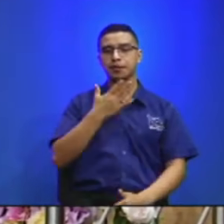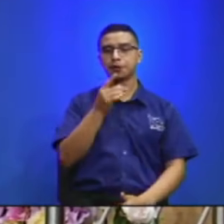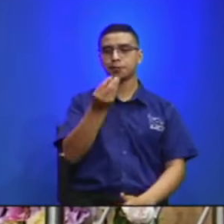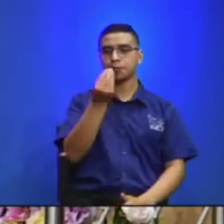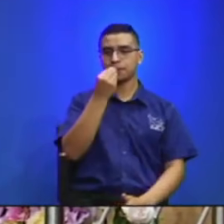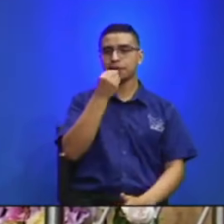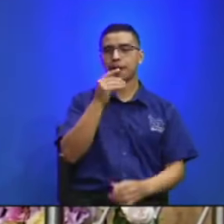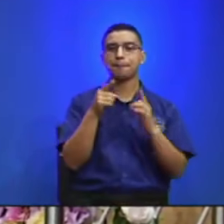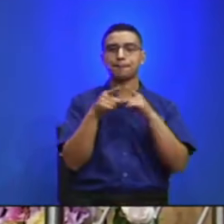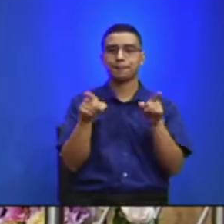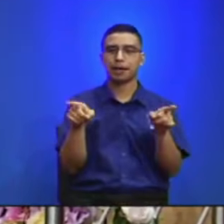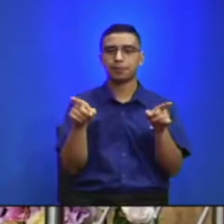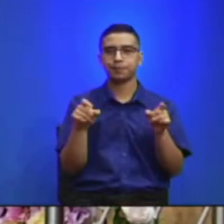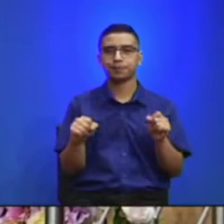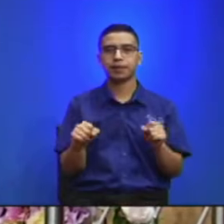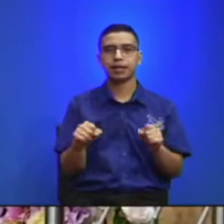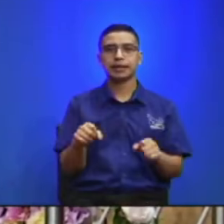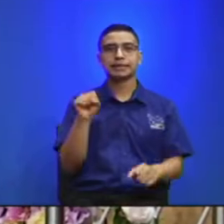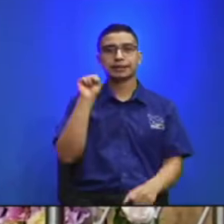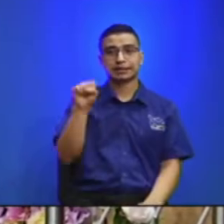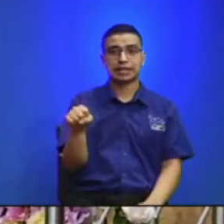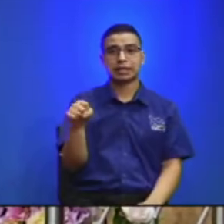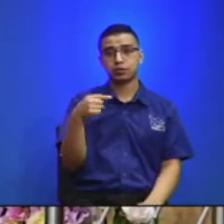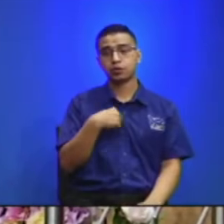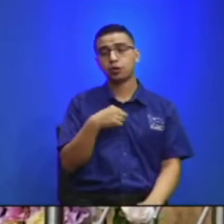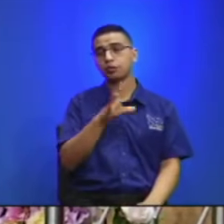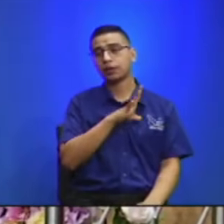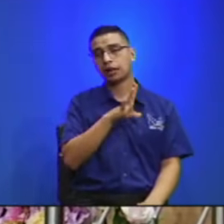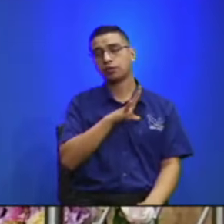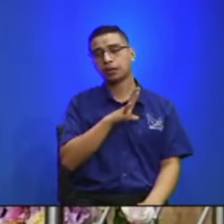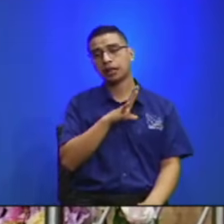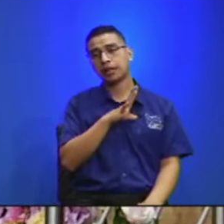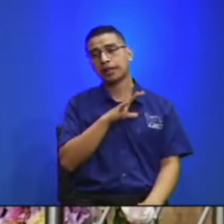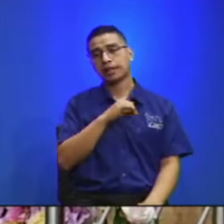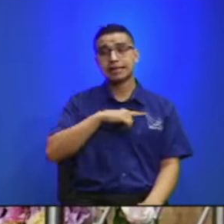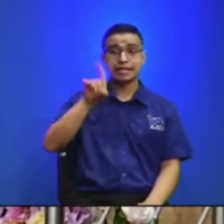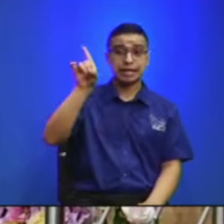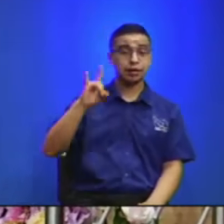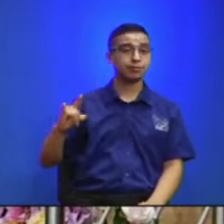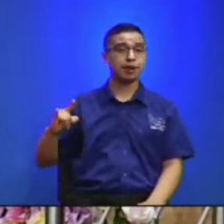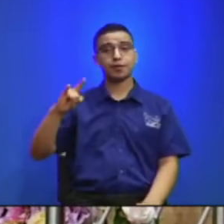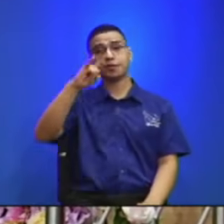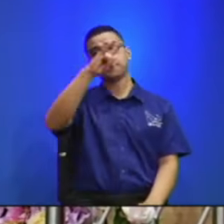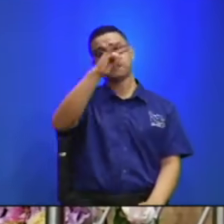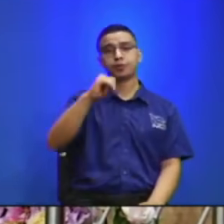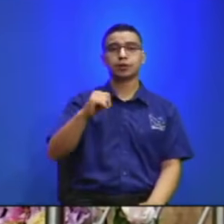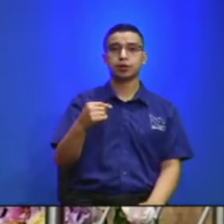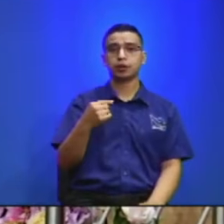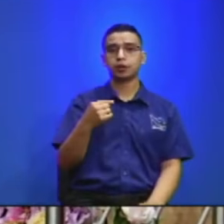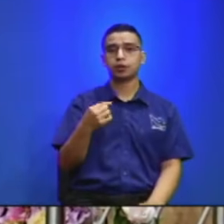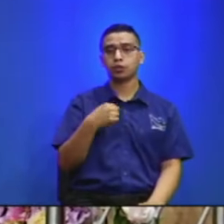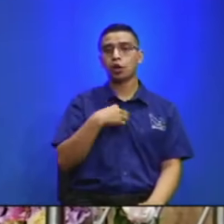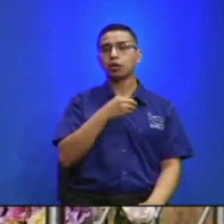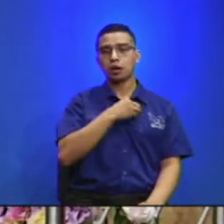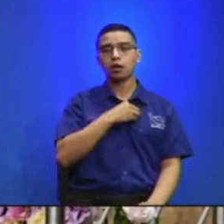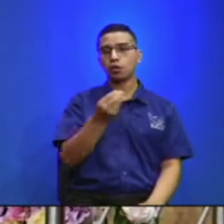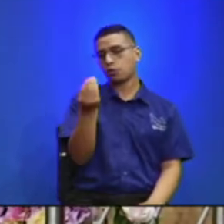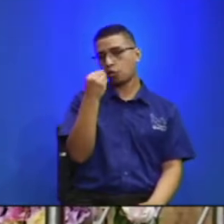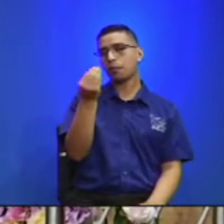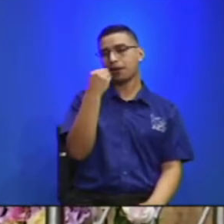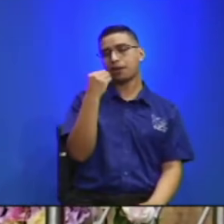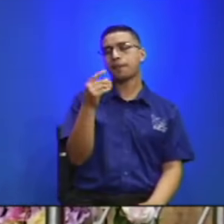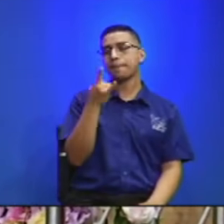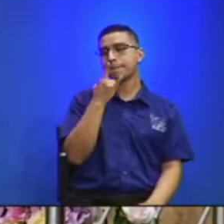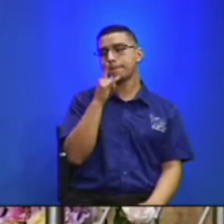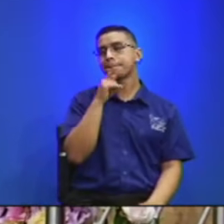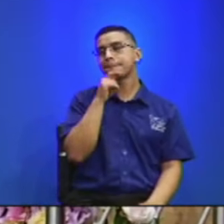pero digamos si yo tengo que abordar un avión y me dice en 15 minutos todavía tener minutos hasta